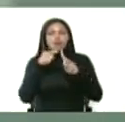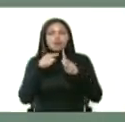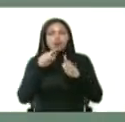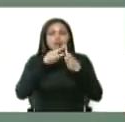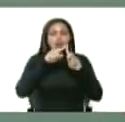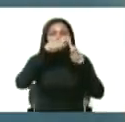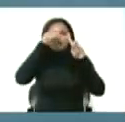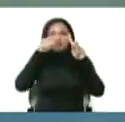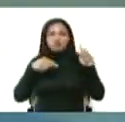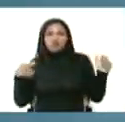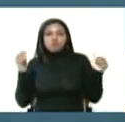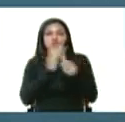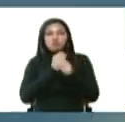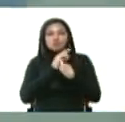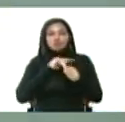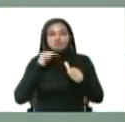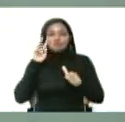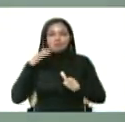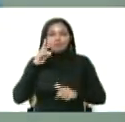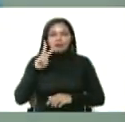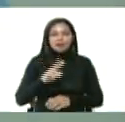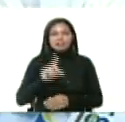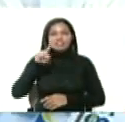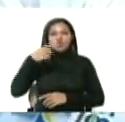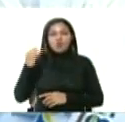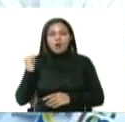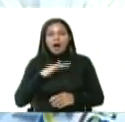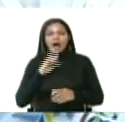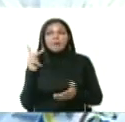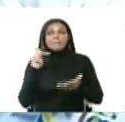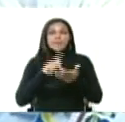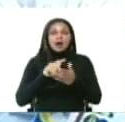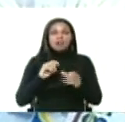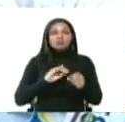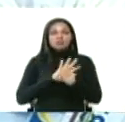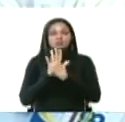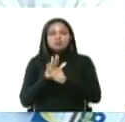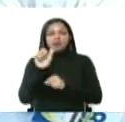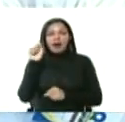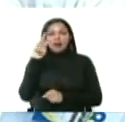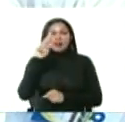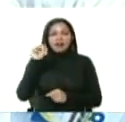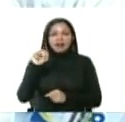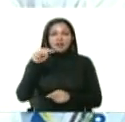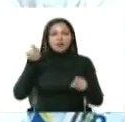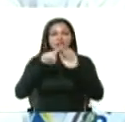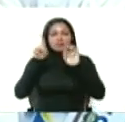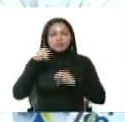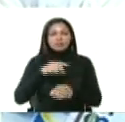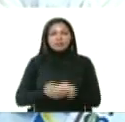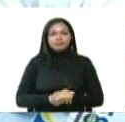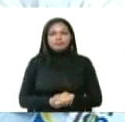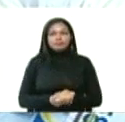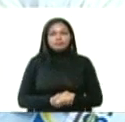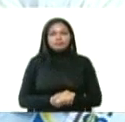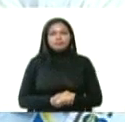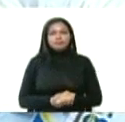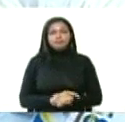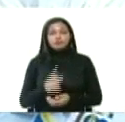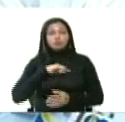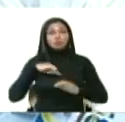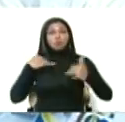curva de detección, donde podemos ver si hay o no la presencia del ARN del virus. En este momento,